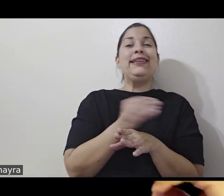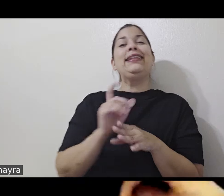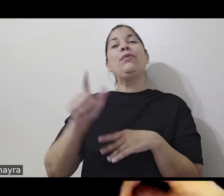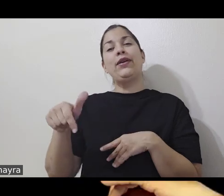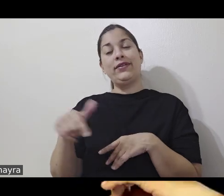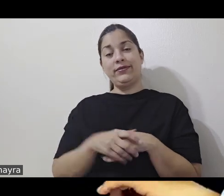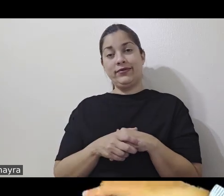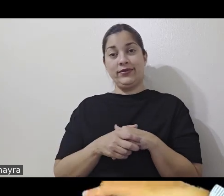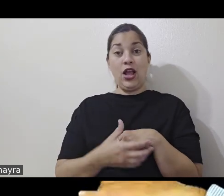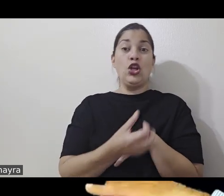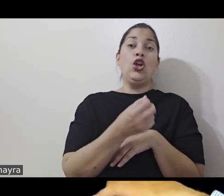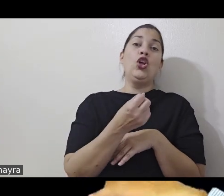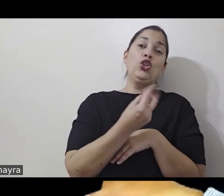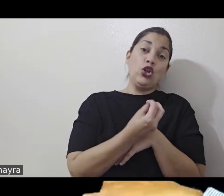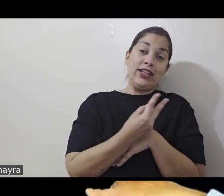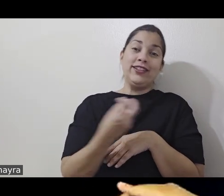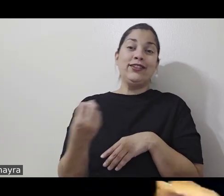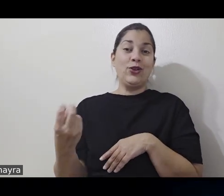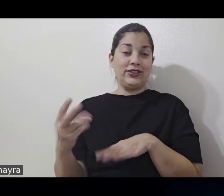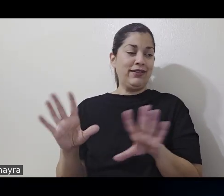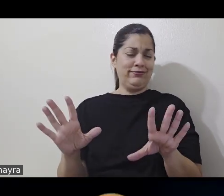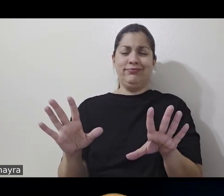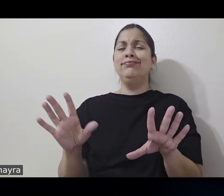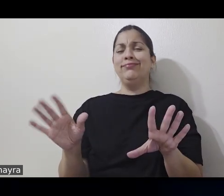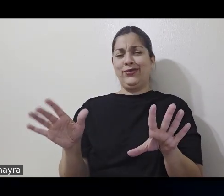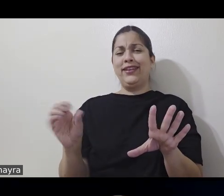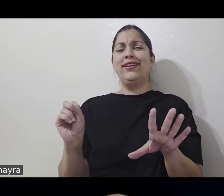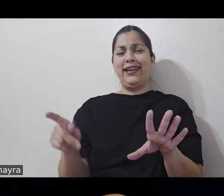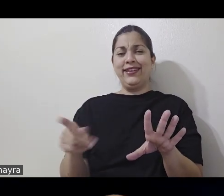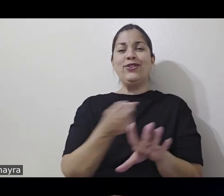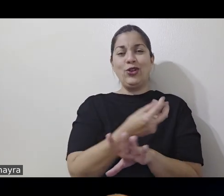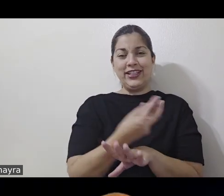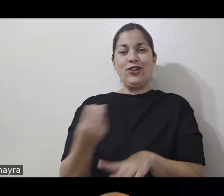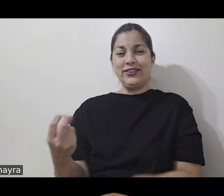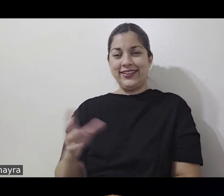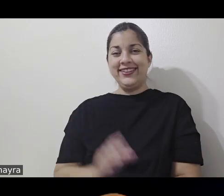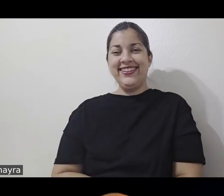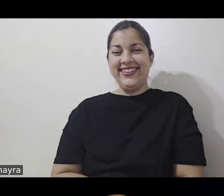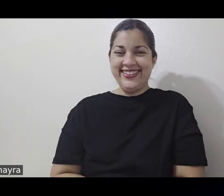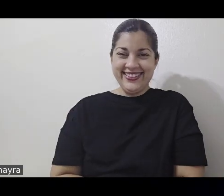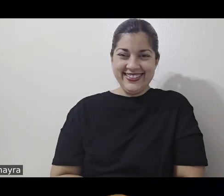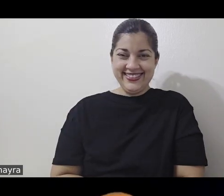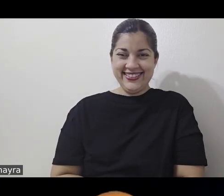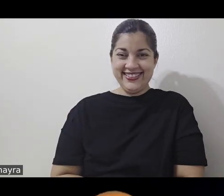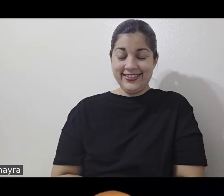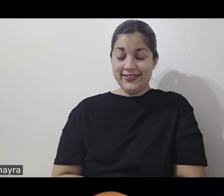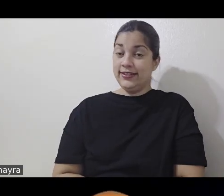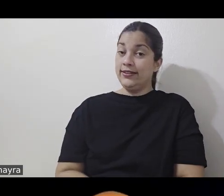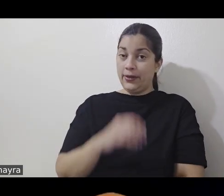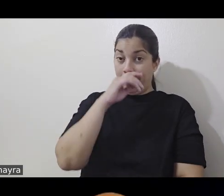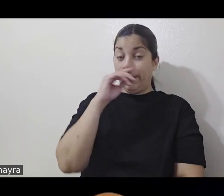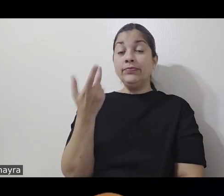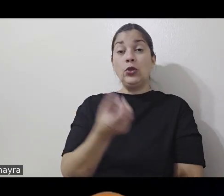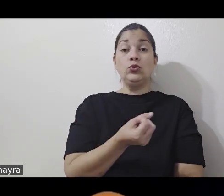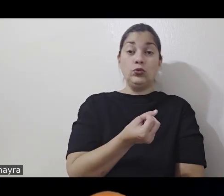Los 12 y los 12. Los 12 y los 12. Adiós, los 12 y los 12. Sí, son más de la cuenta. 12 y 12. Son una docena.